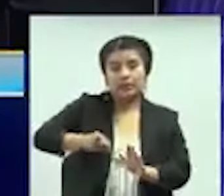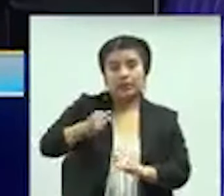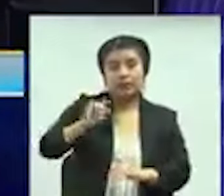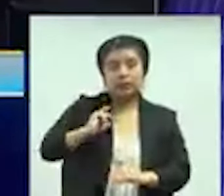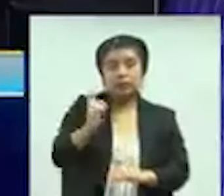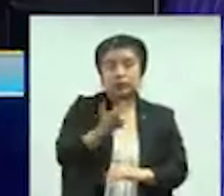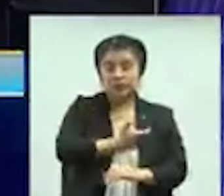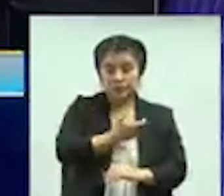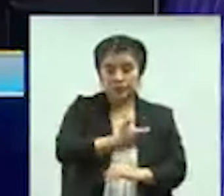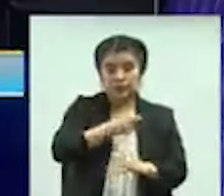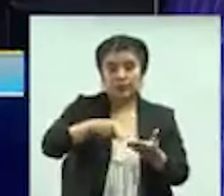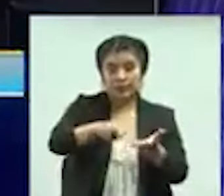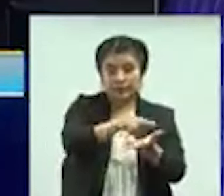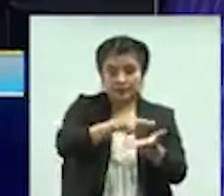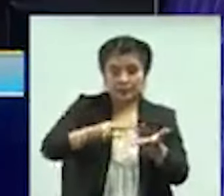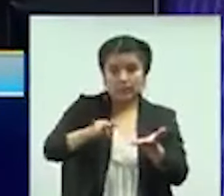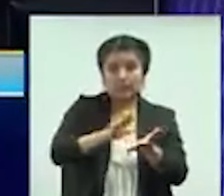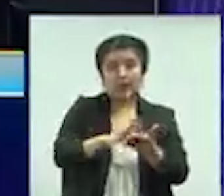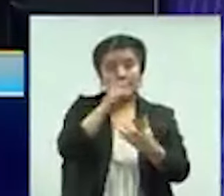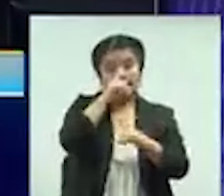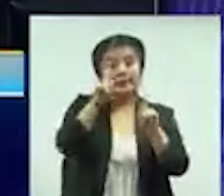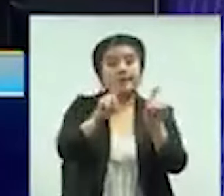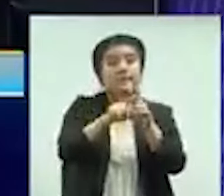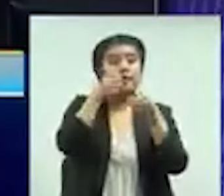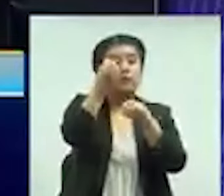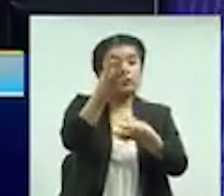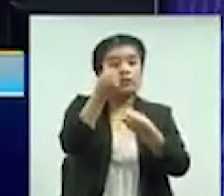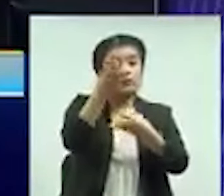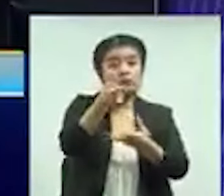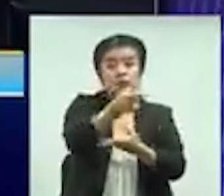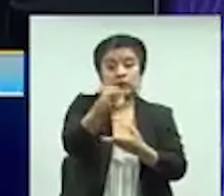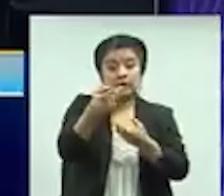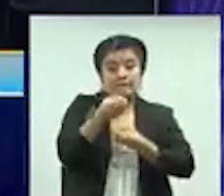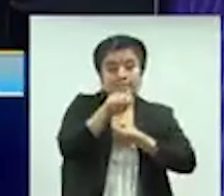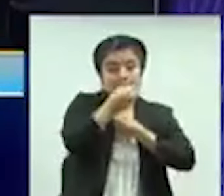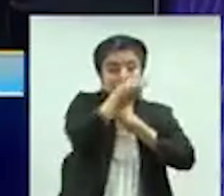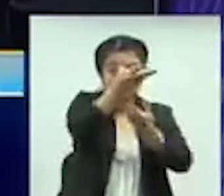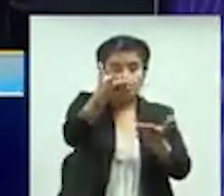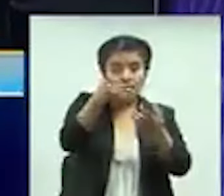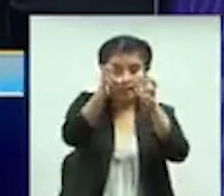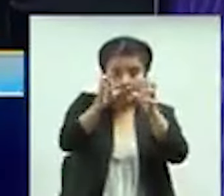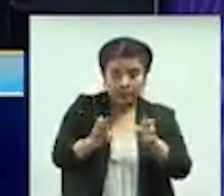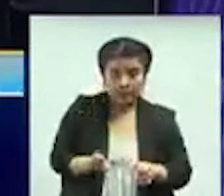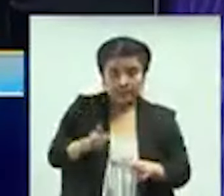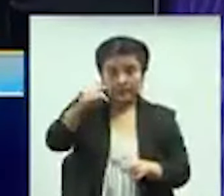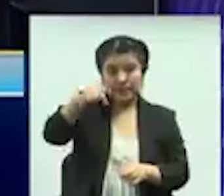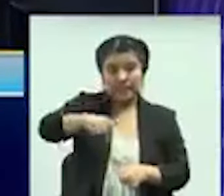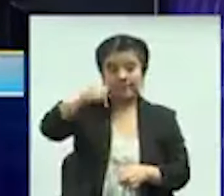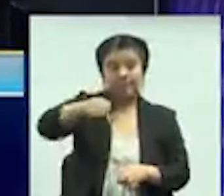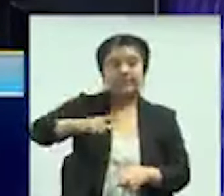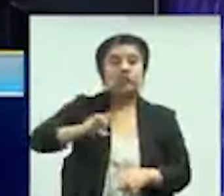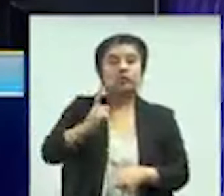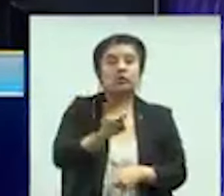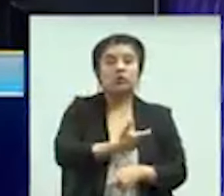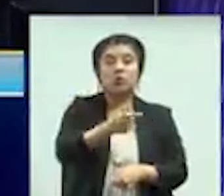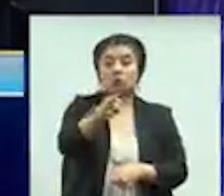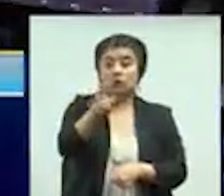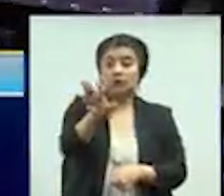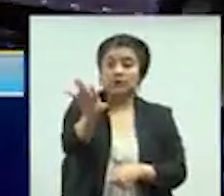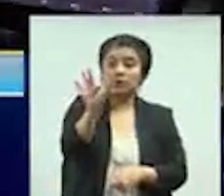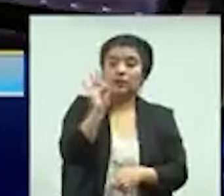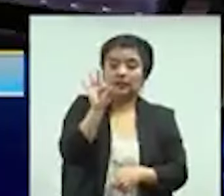Congreso de la República y en las informaciones que brinde a los miembros de este organismo para lo cual ha sido